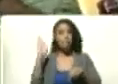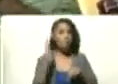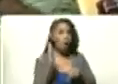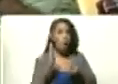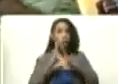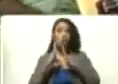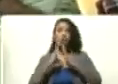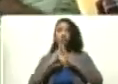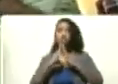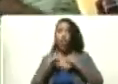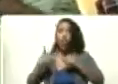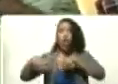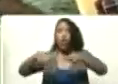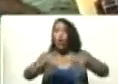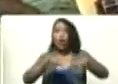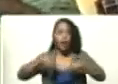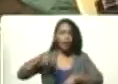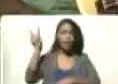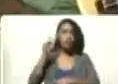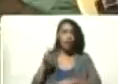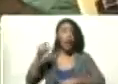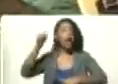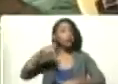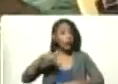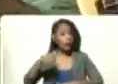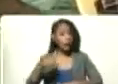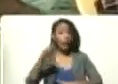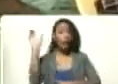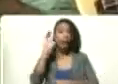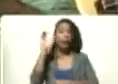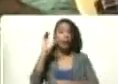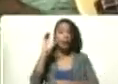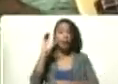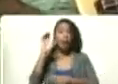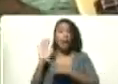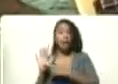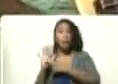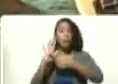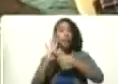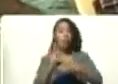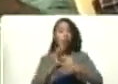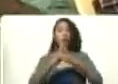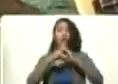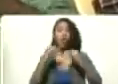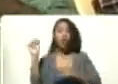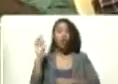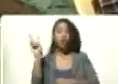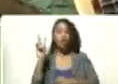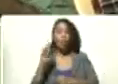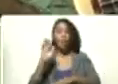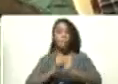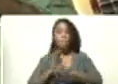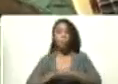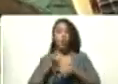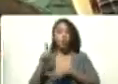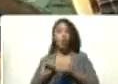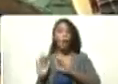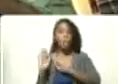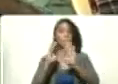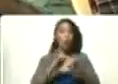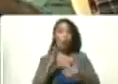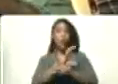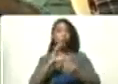todas partes de Venezuela y aquí en Caracas representa toda Venezuela. Por eso el apoyo a la cultura,